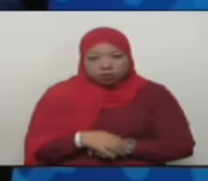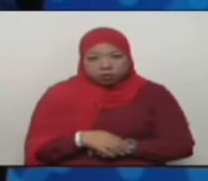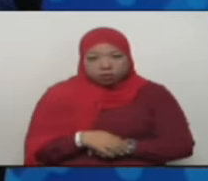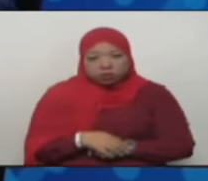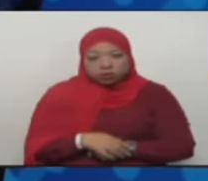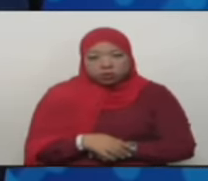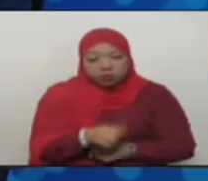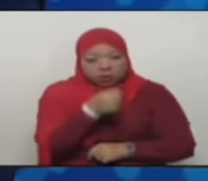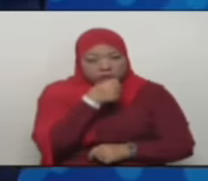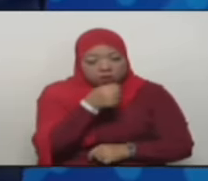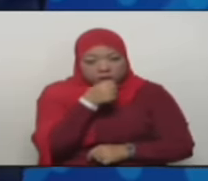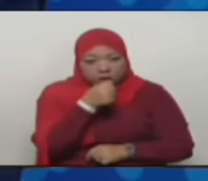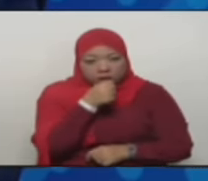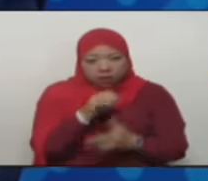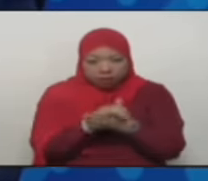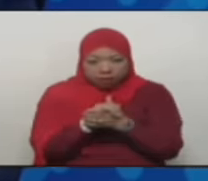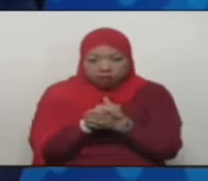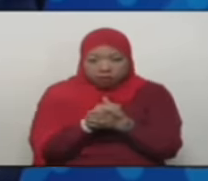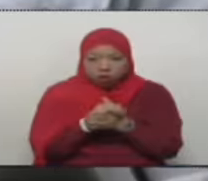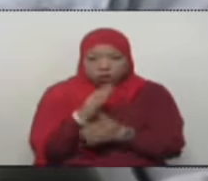en la entrevista que me hizo Boris ahorita,